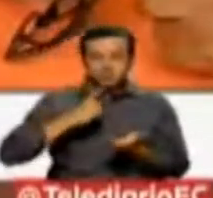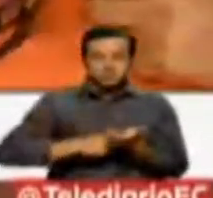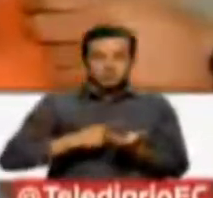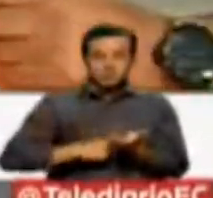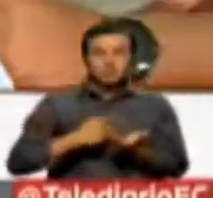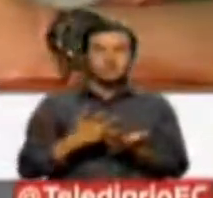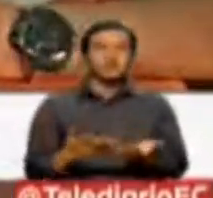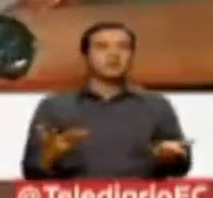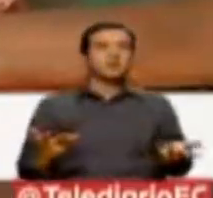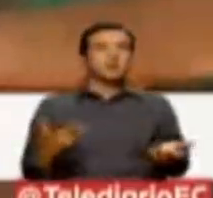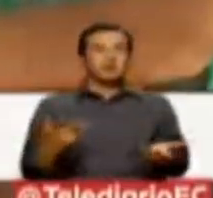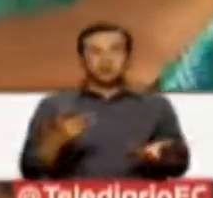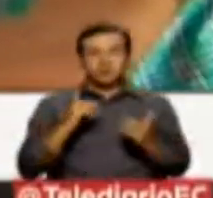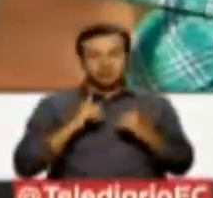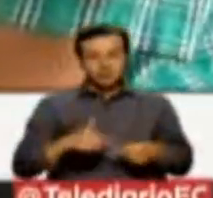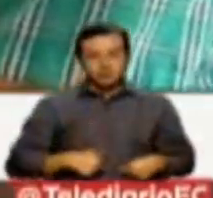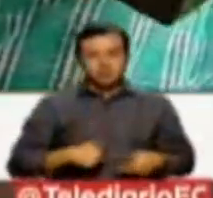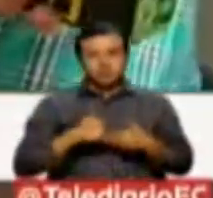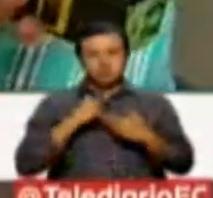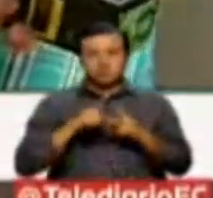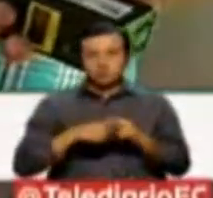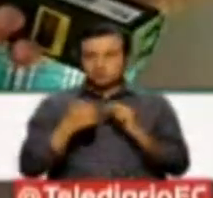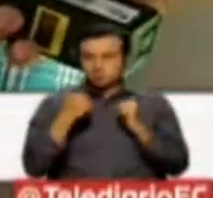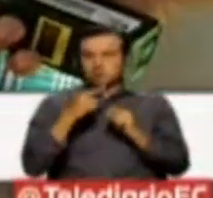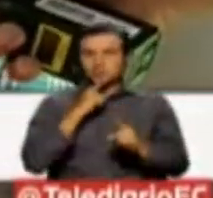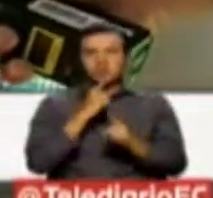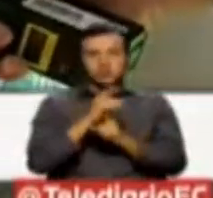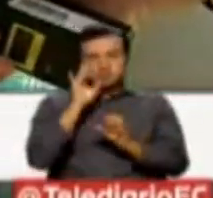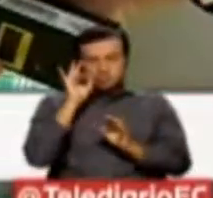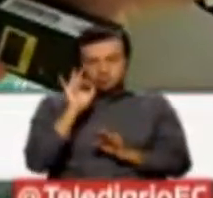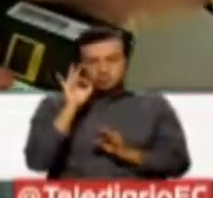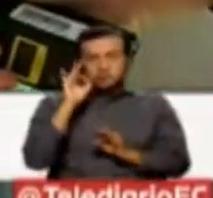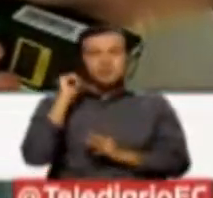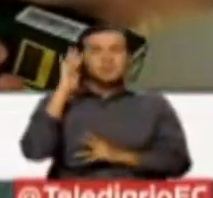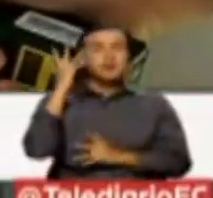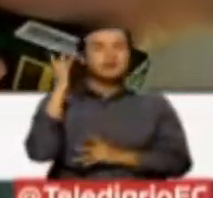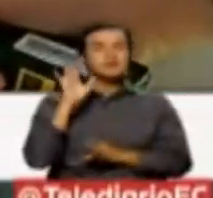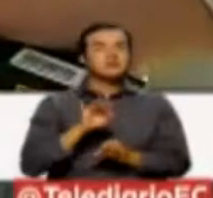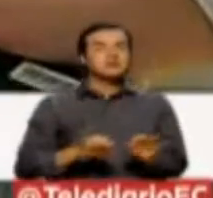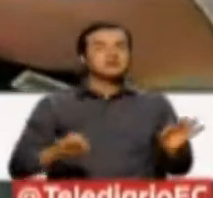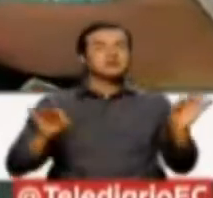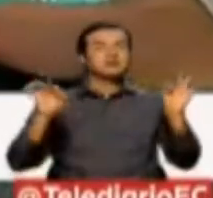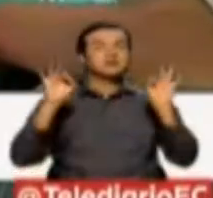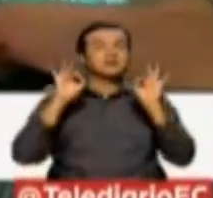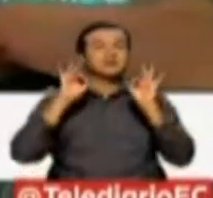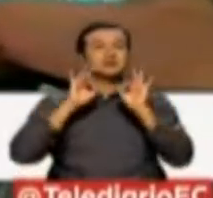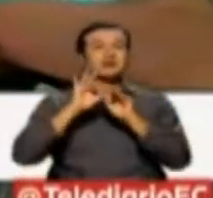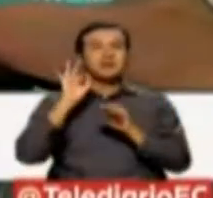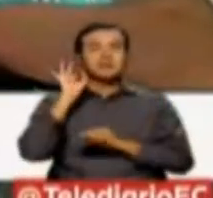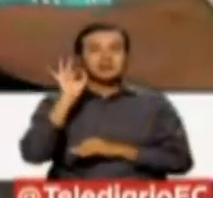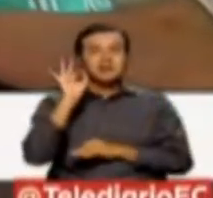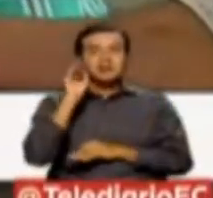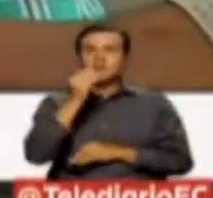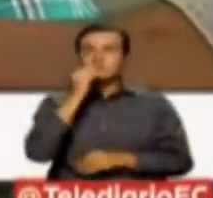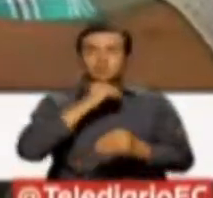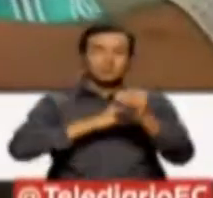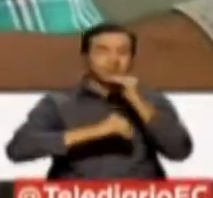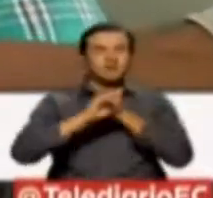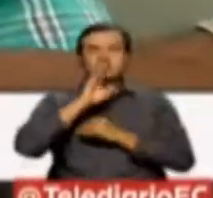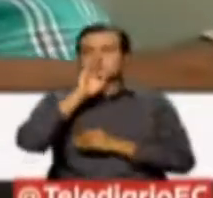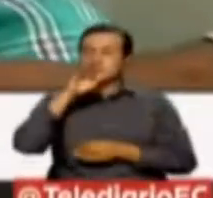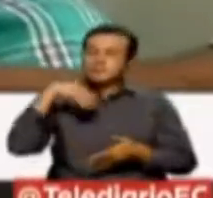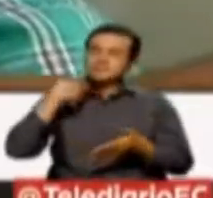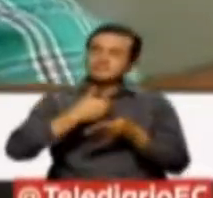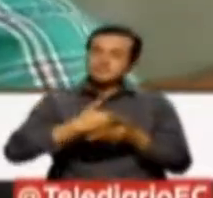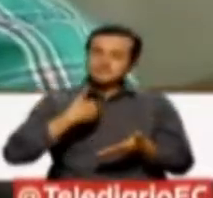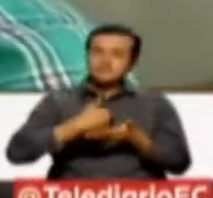es medicina y antídoto para empezar bien el día. Así es, mi amigo. Y más que nada, lo más importante es una rica sazón. Yo siempre estoy viniendo